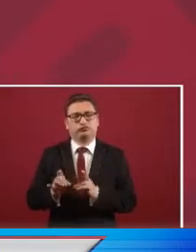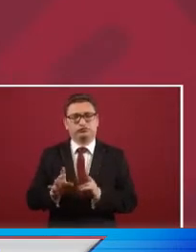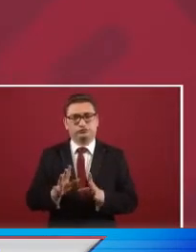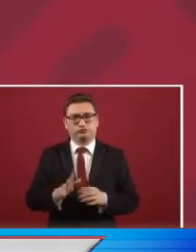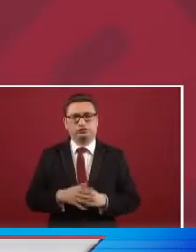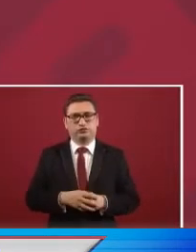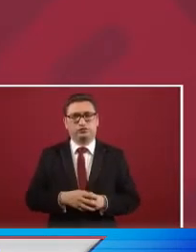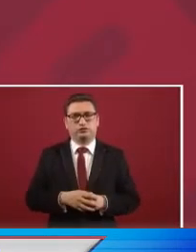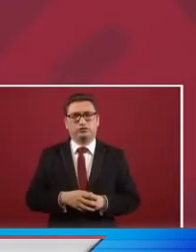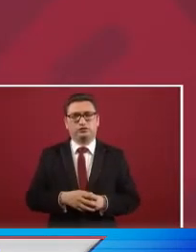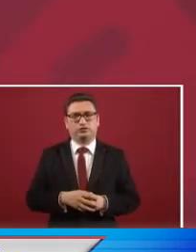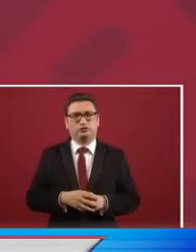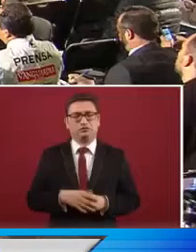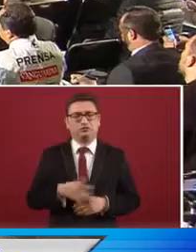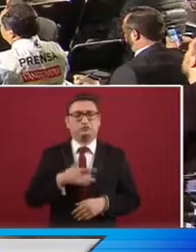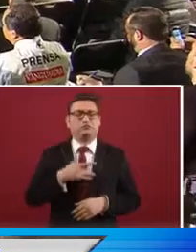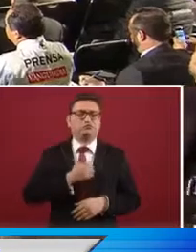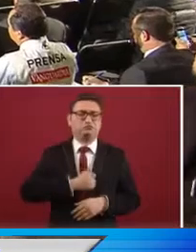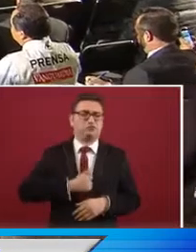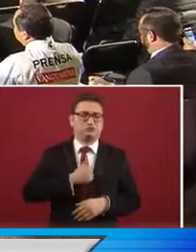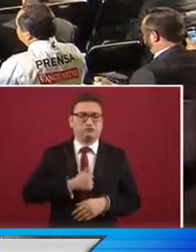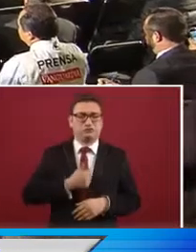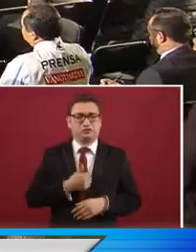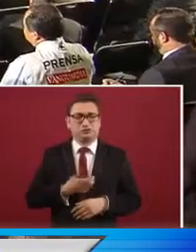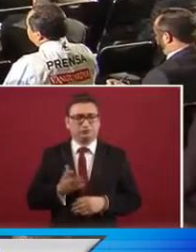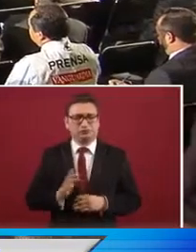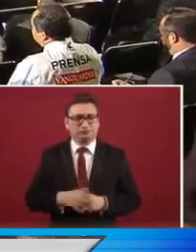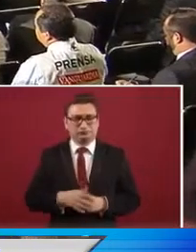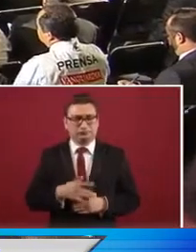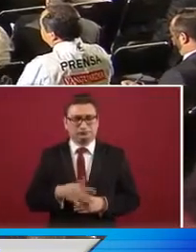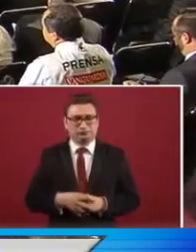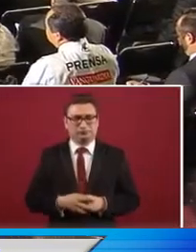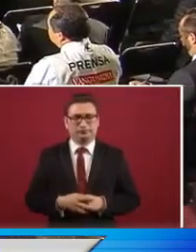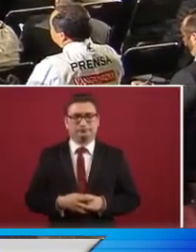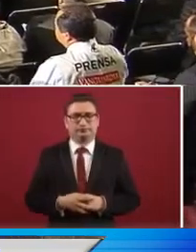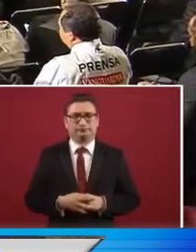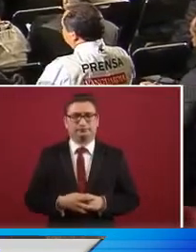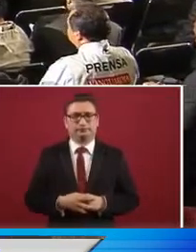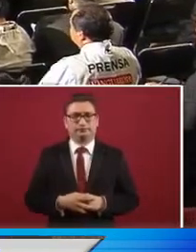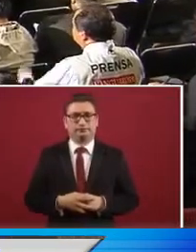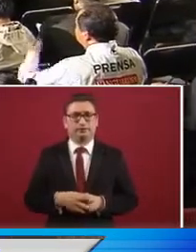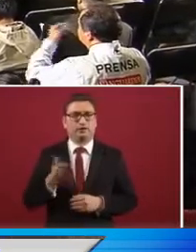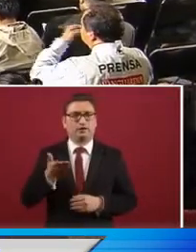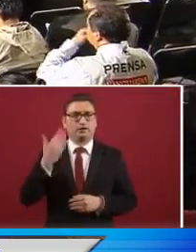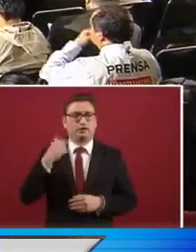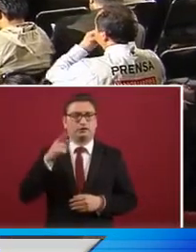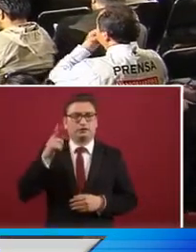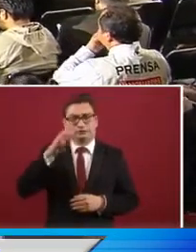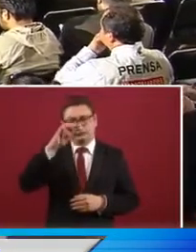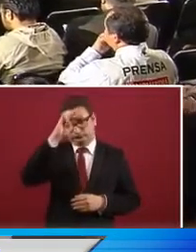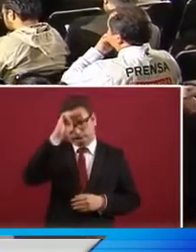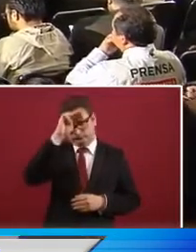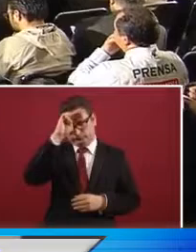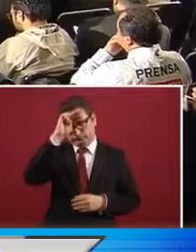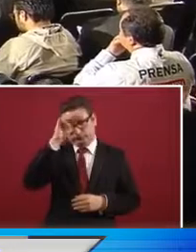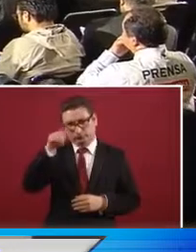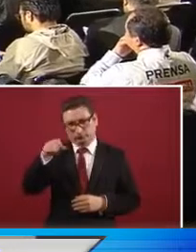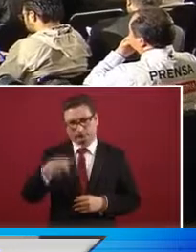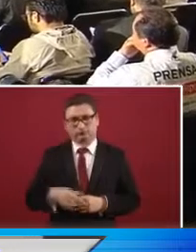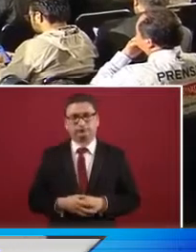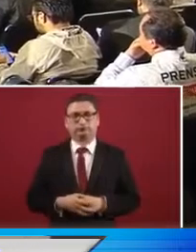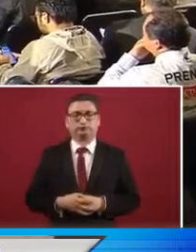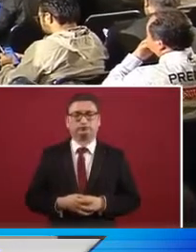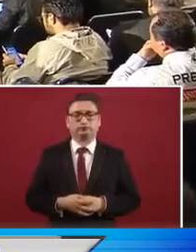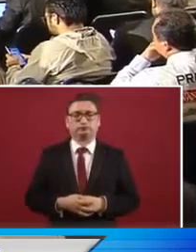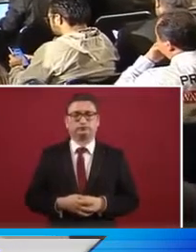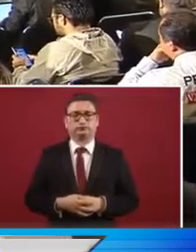un intelectual de primer orden. Hace un llamado para evitar la confrontación y encauzar la transformación por el camino a la historia. Reitera que los